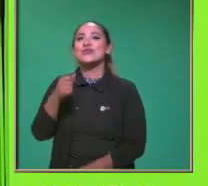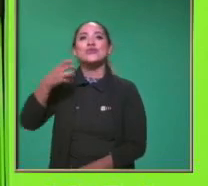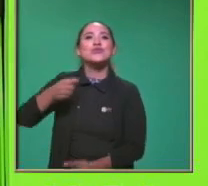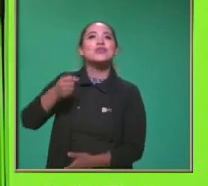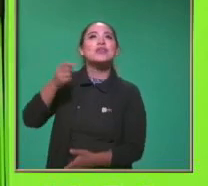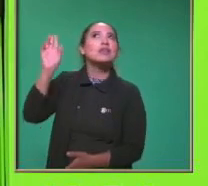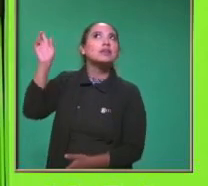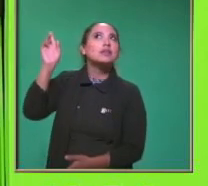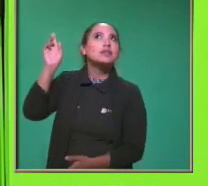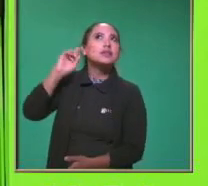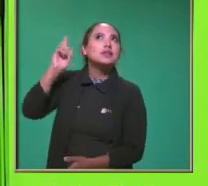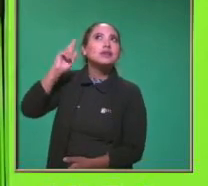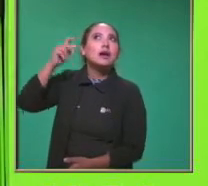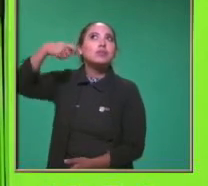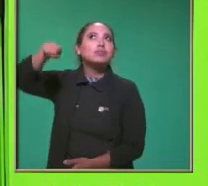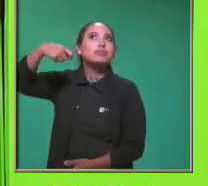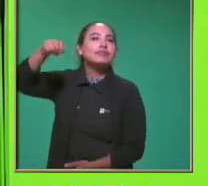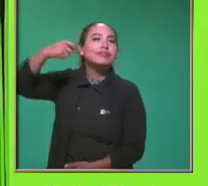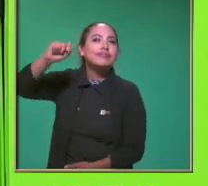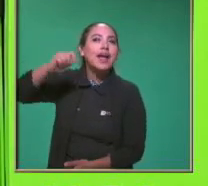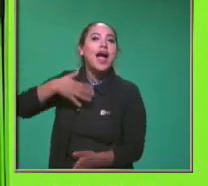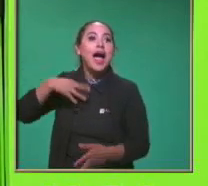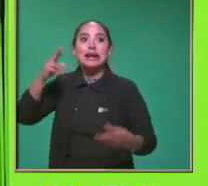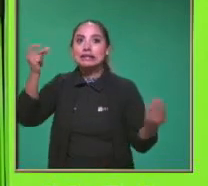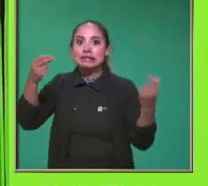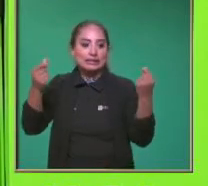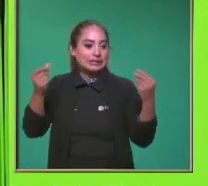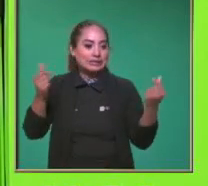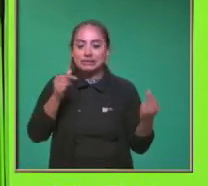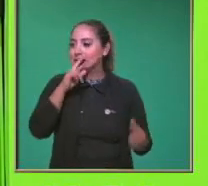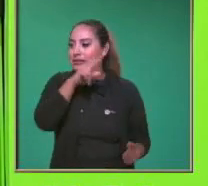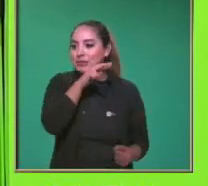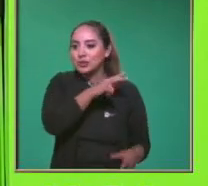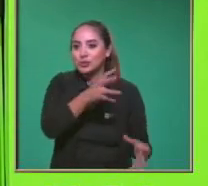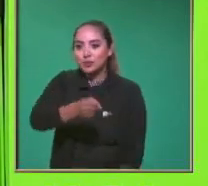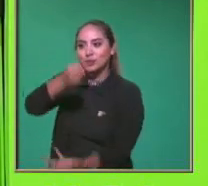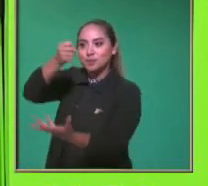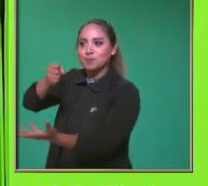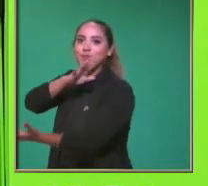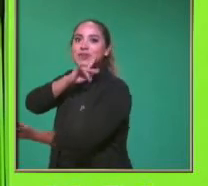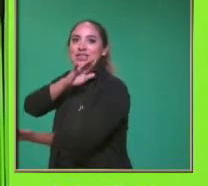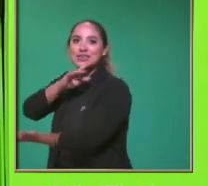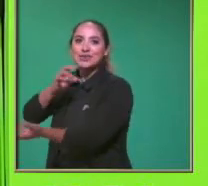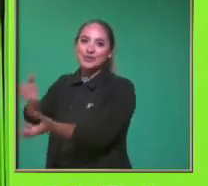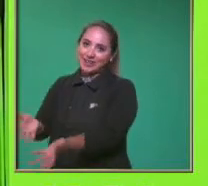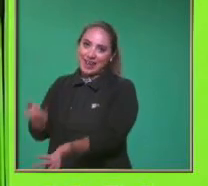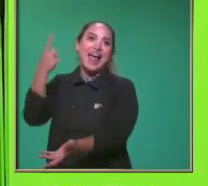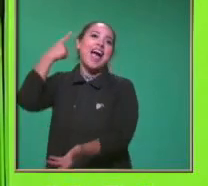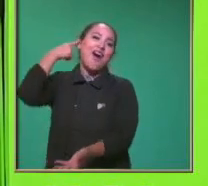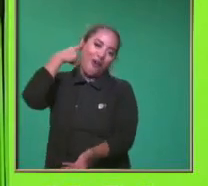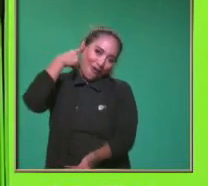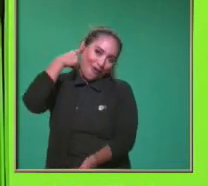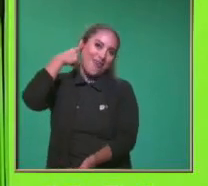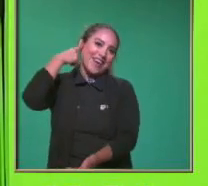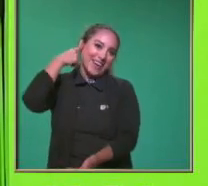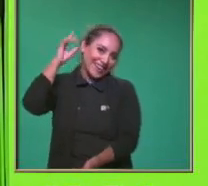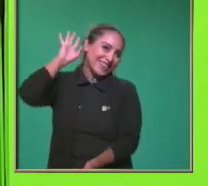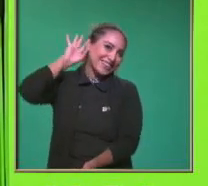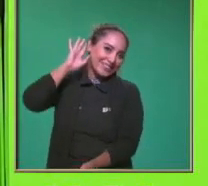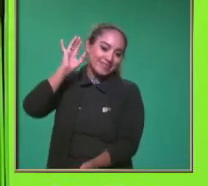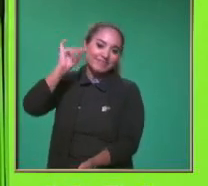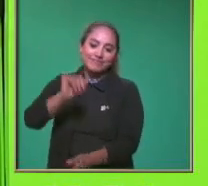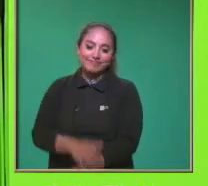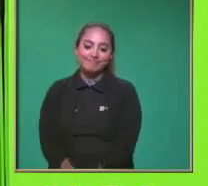la campana y nos apuramos a sacar toda la basura? Es el sentido del oído. El sentido del oído,